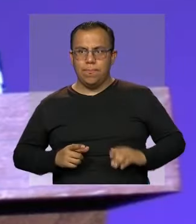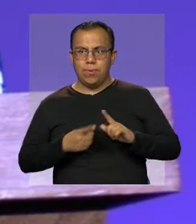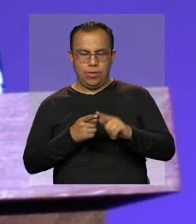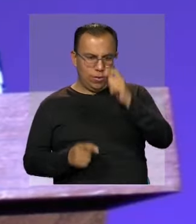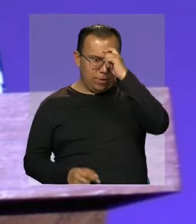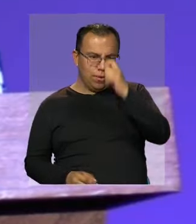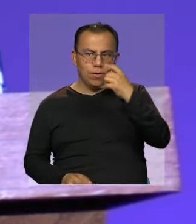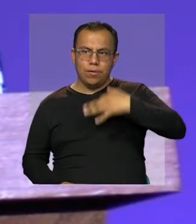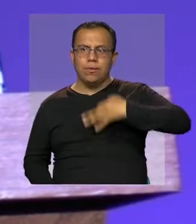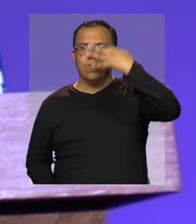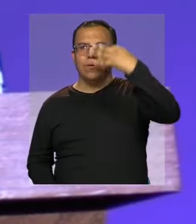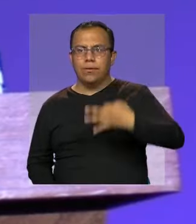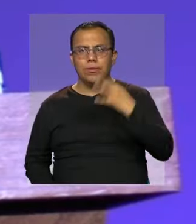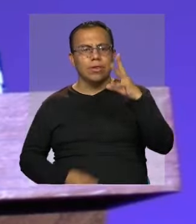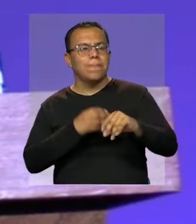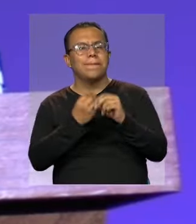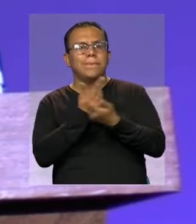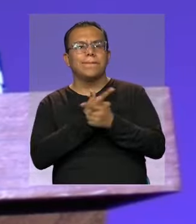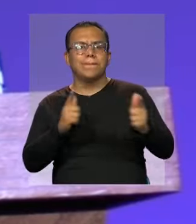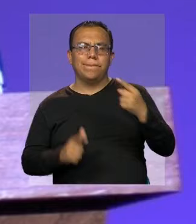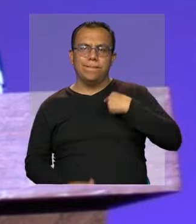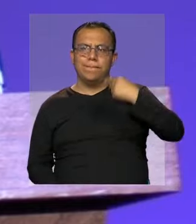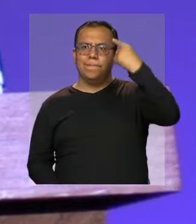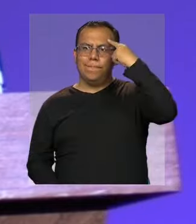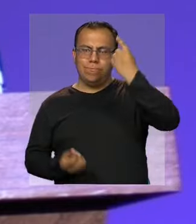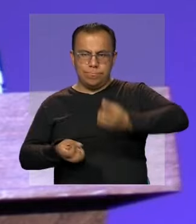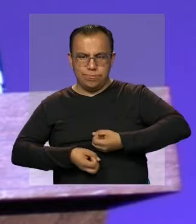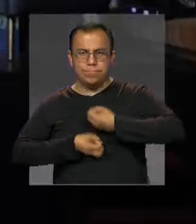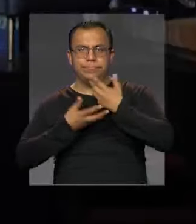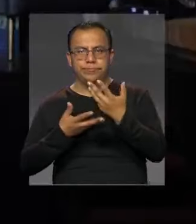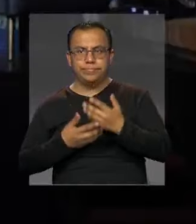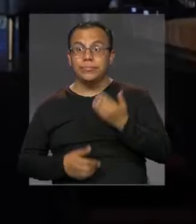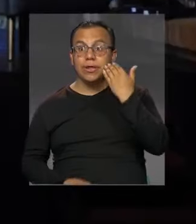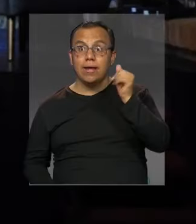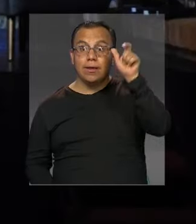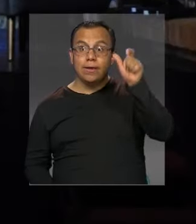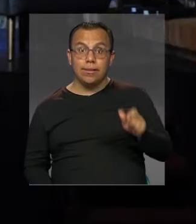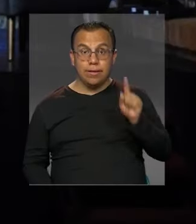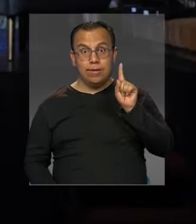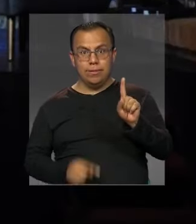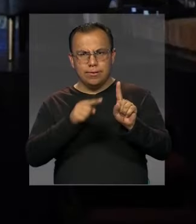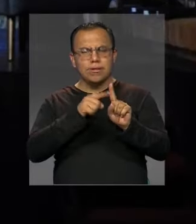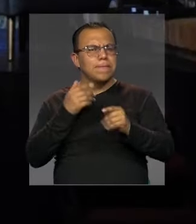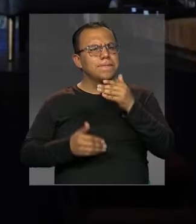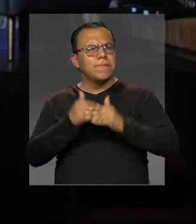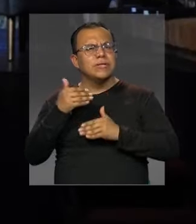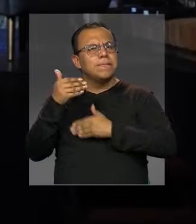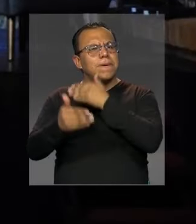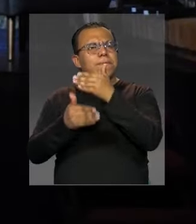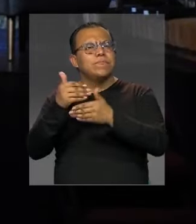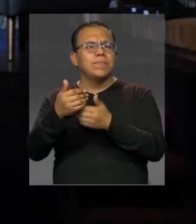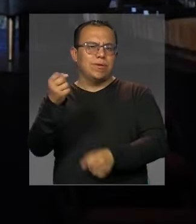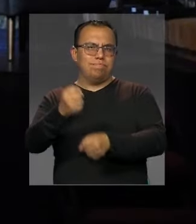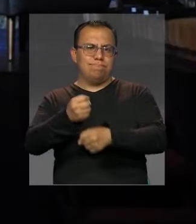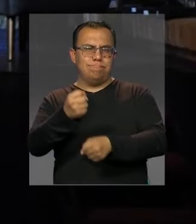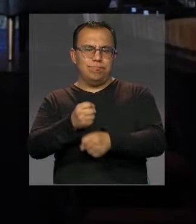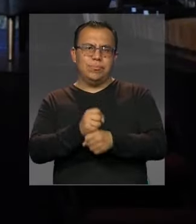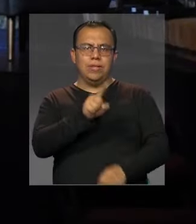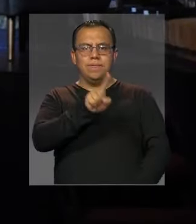honra, dignidad, así como a la libertad de pensamiento y expresión. Ginette Bedoya Lima comenzó a ejercer su oficio